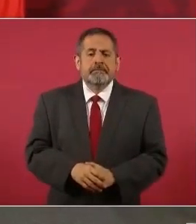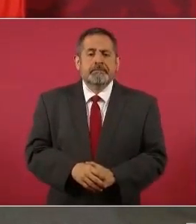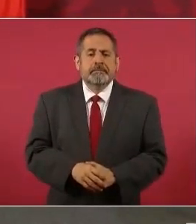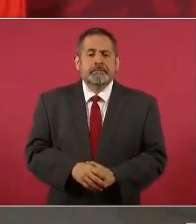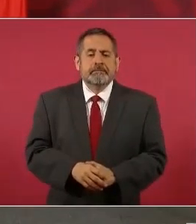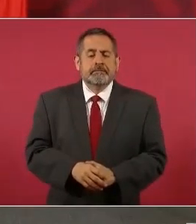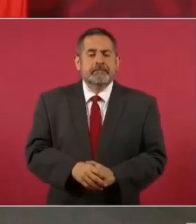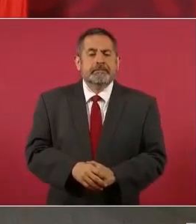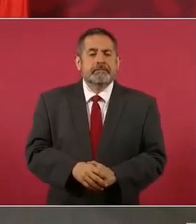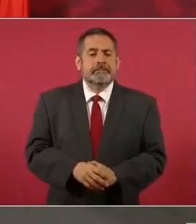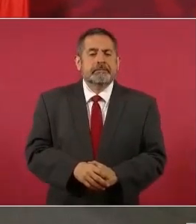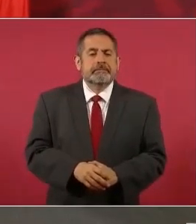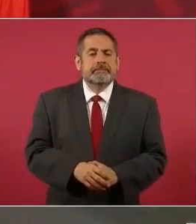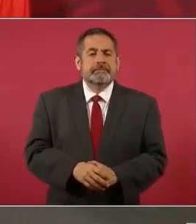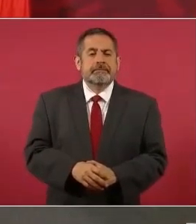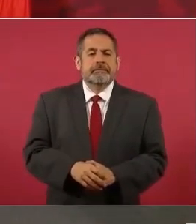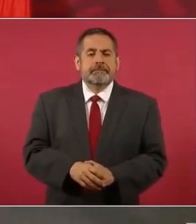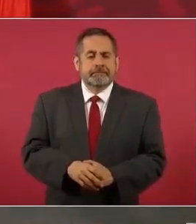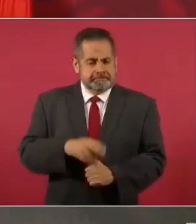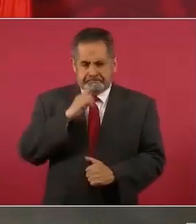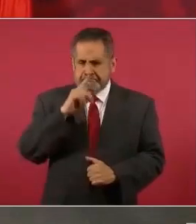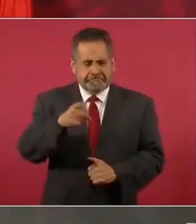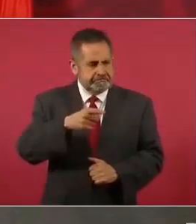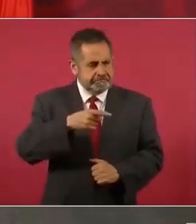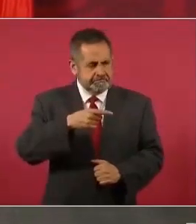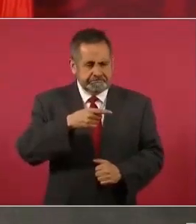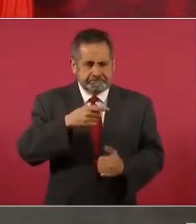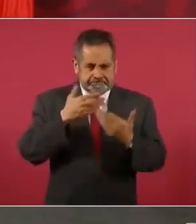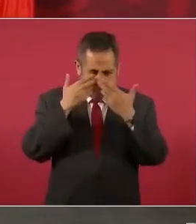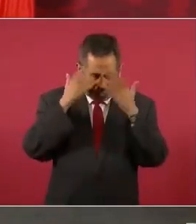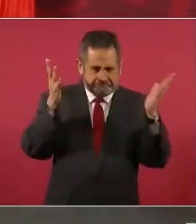es mejor fuera máscaras.